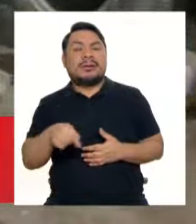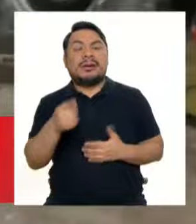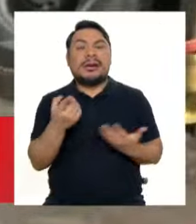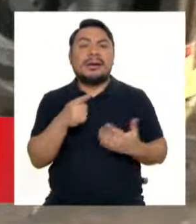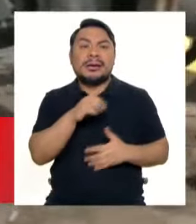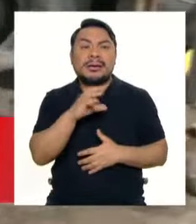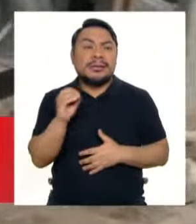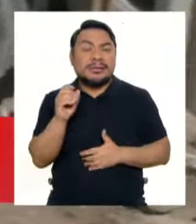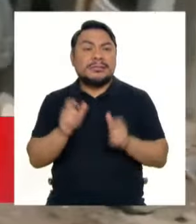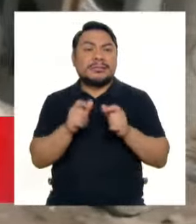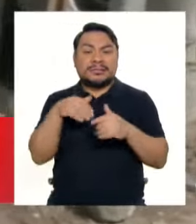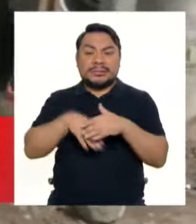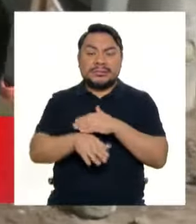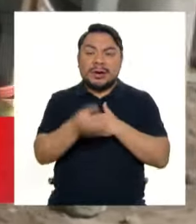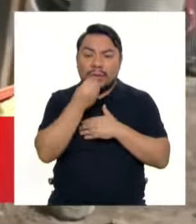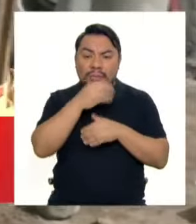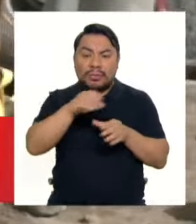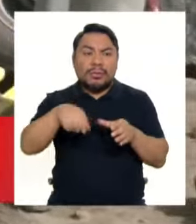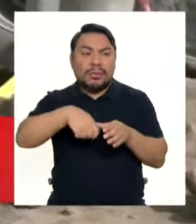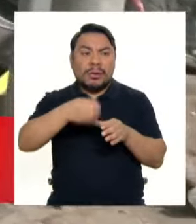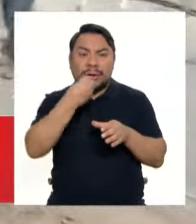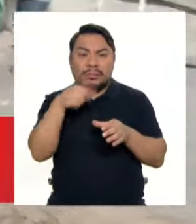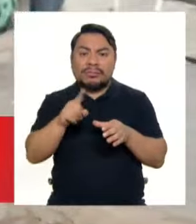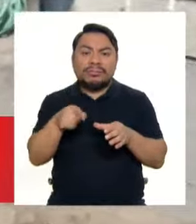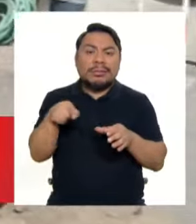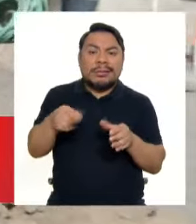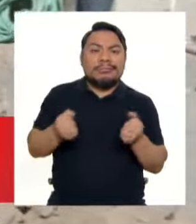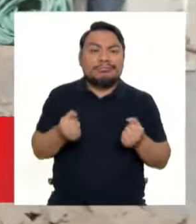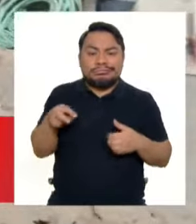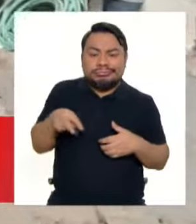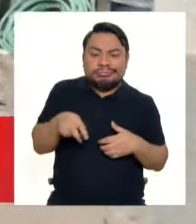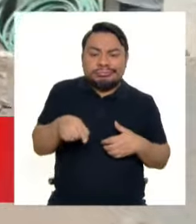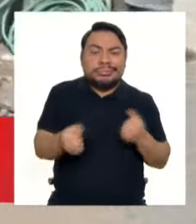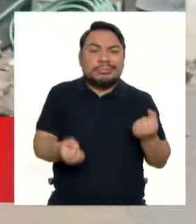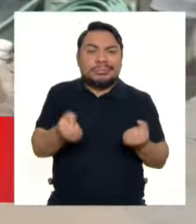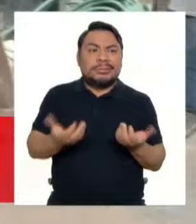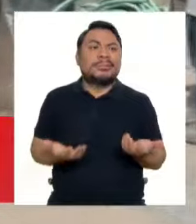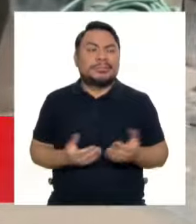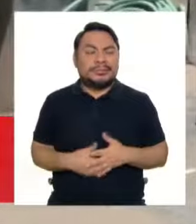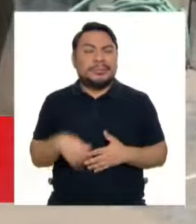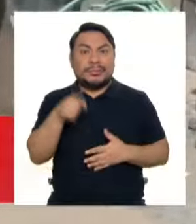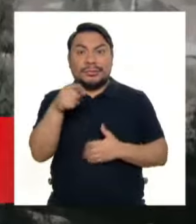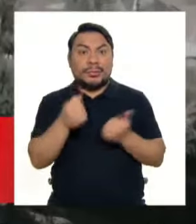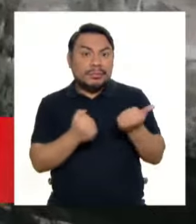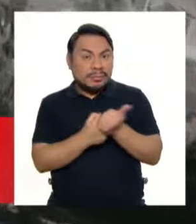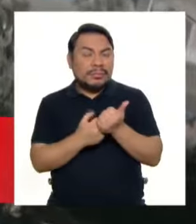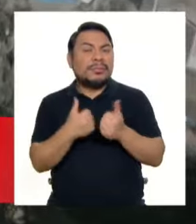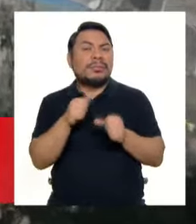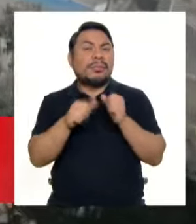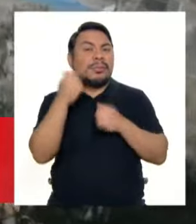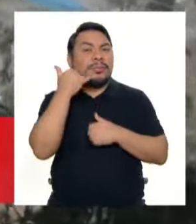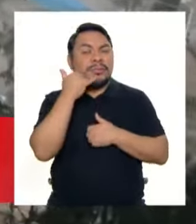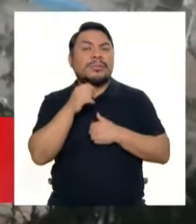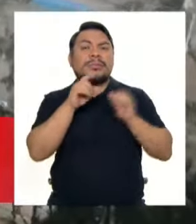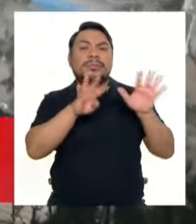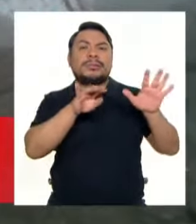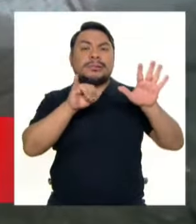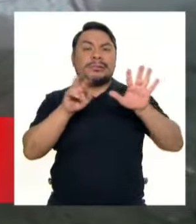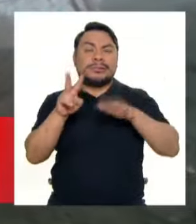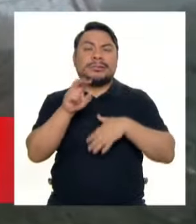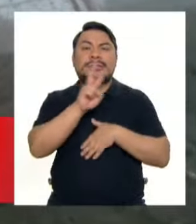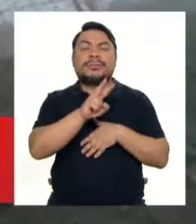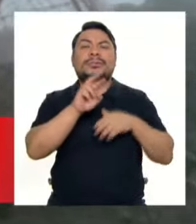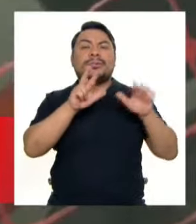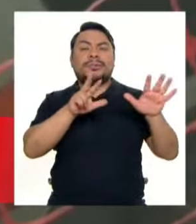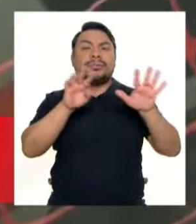Acceder al comedor popular para alimentarse cualquier apoyo pueden comunicarse al número 962